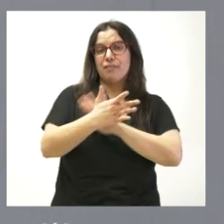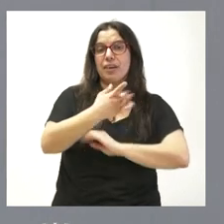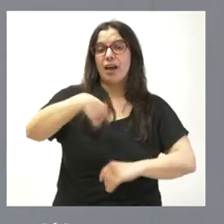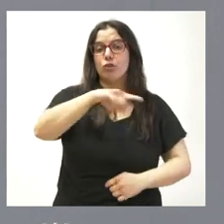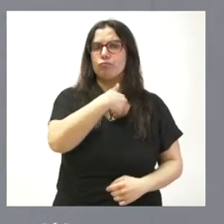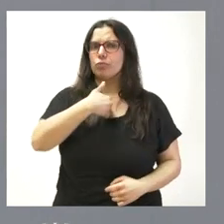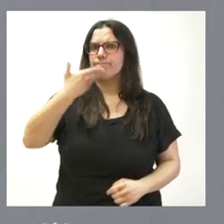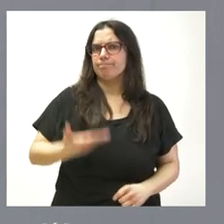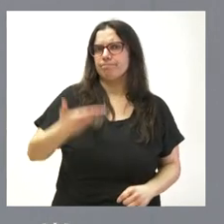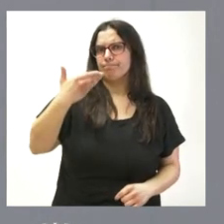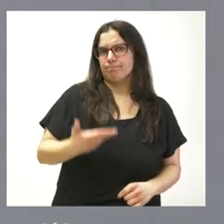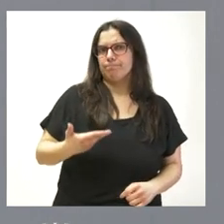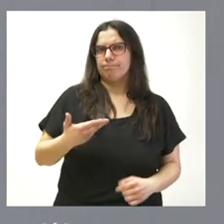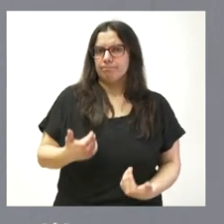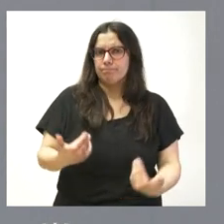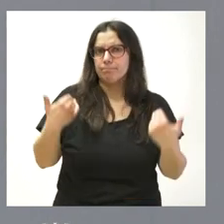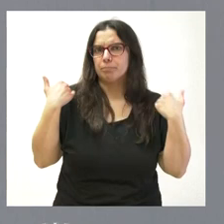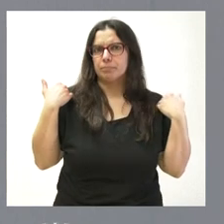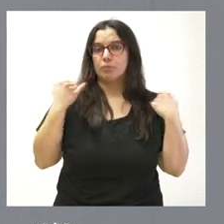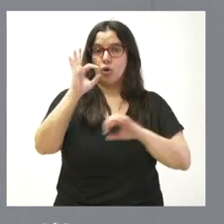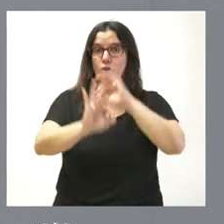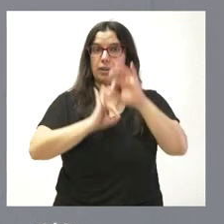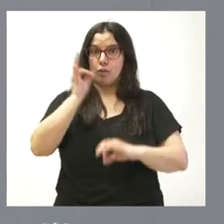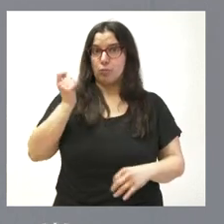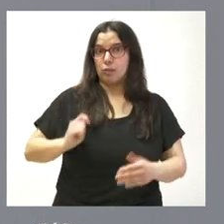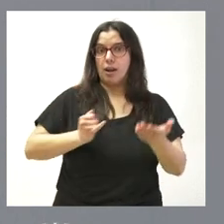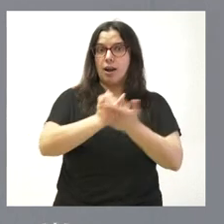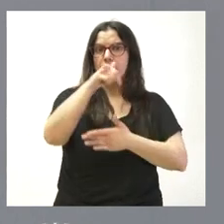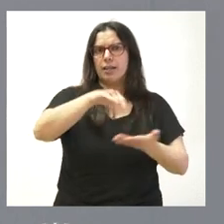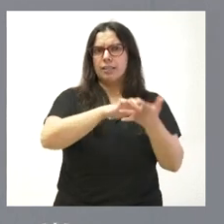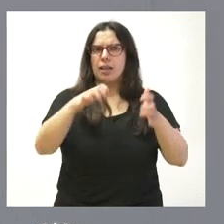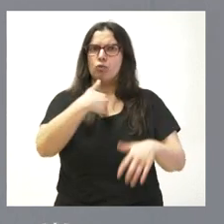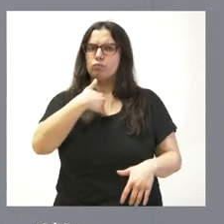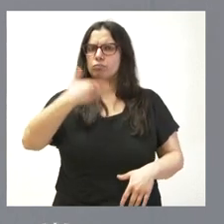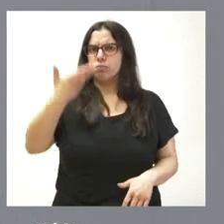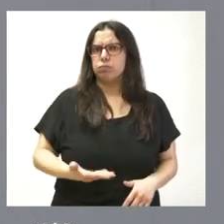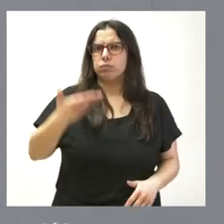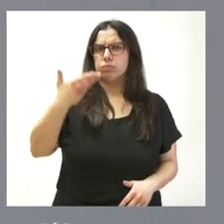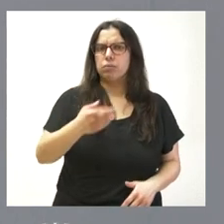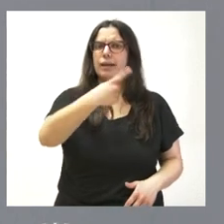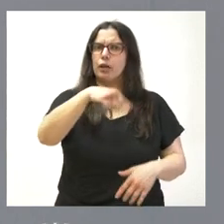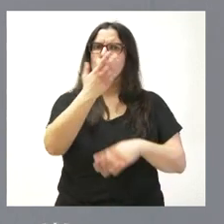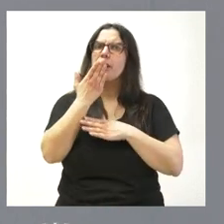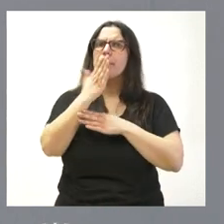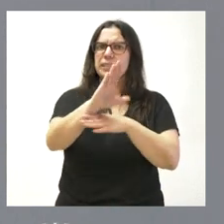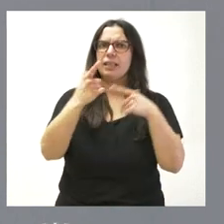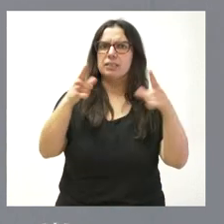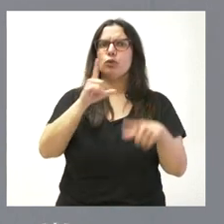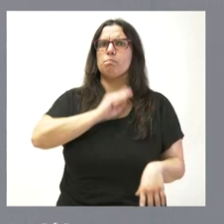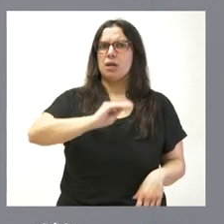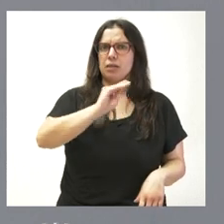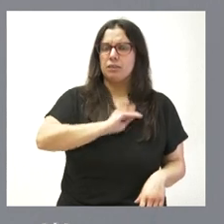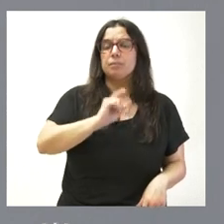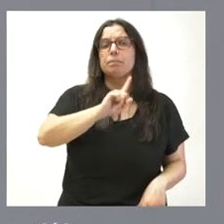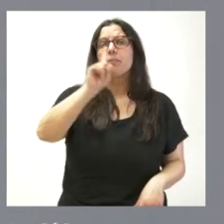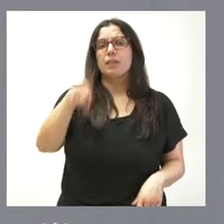papel que estas entidades las organizaciones profesionales agrarias tienen en Castilla León la representatividad del sector productor así